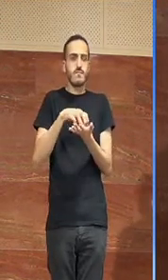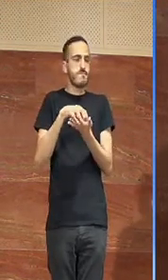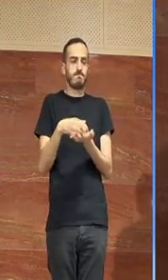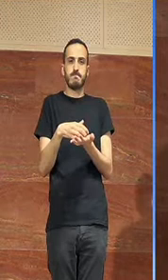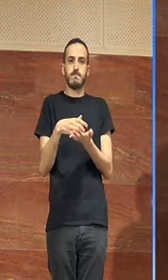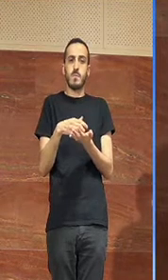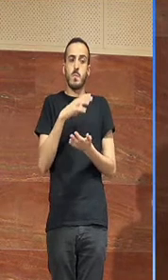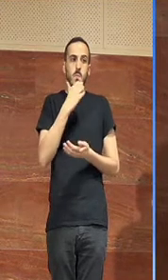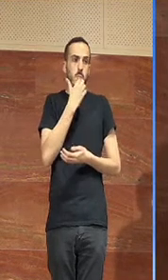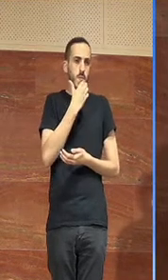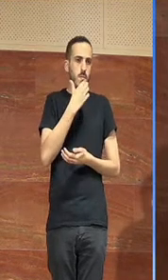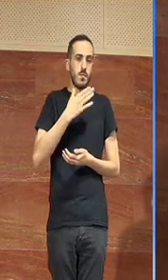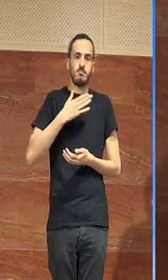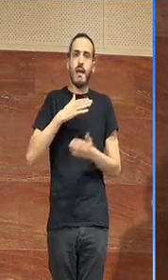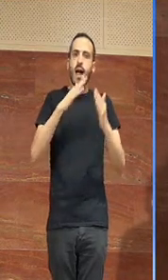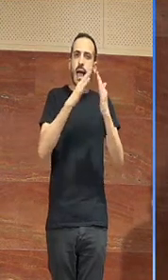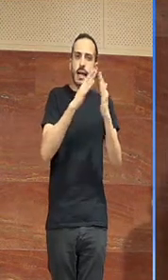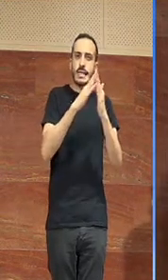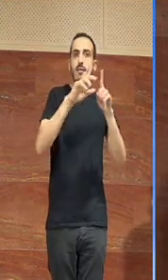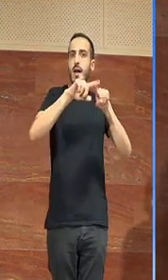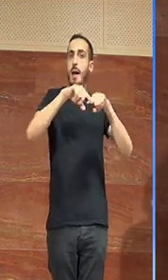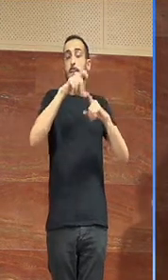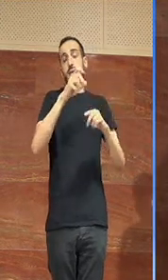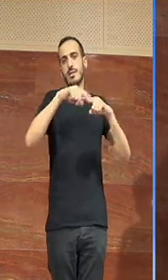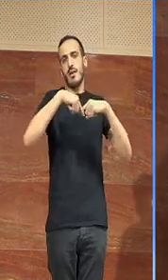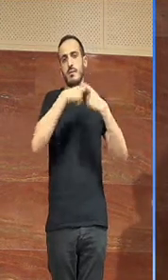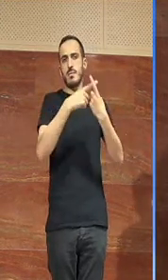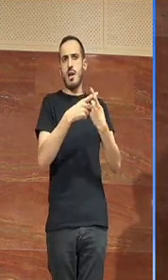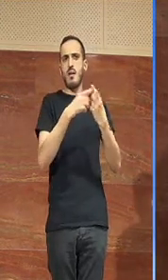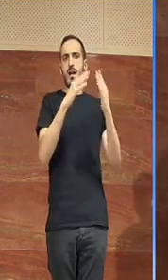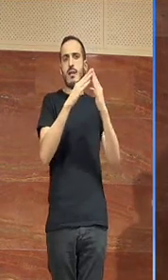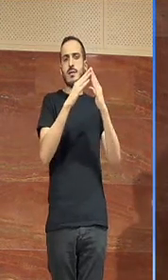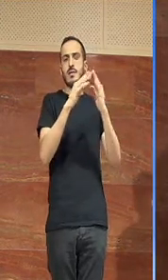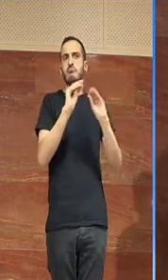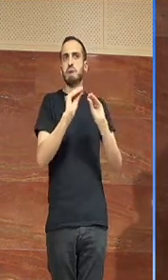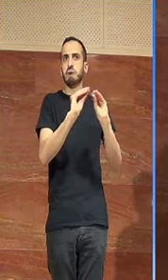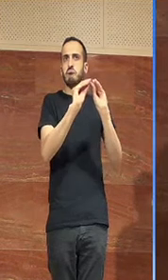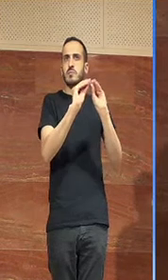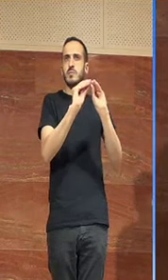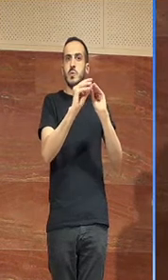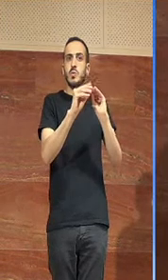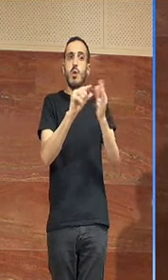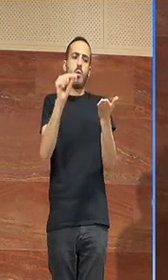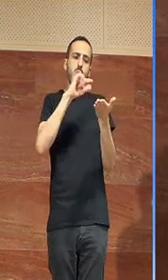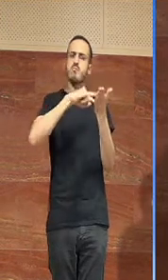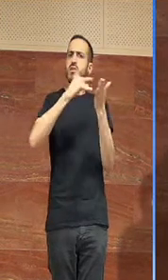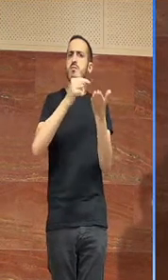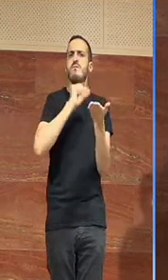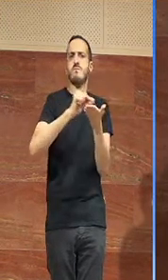vivienda unifamiliar, un chalet bastante interesante, y mientras estaba redactando el